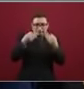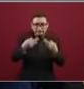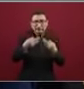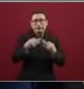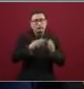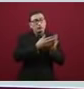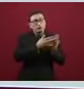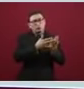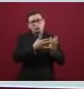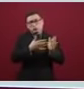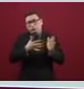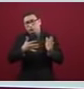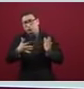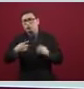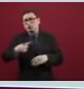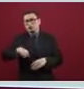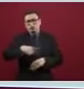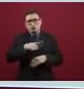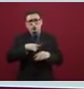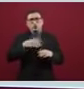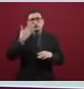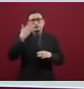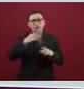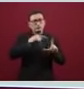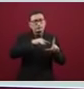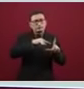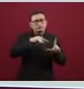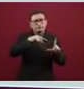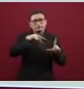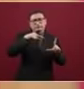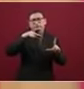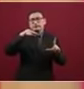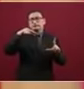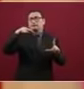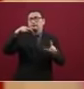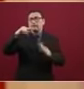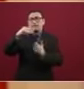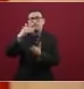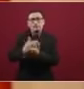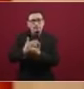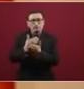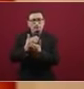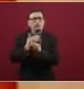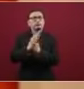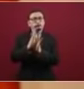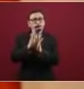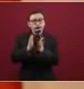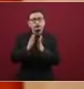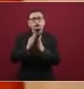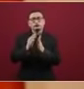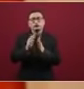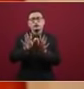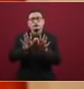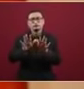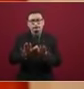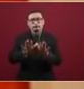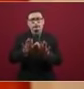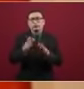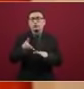alturas hemos logrado romper la tendencia ascendente de la criminalidad que marcó